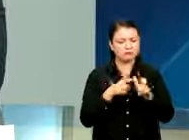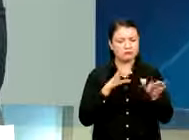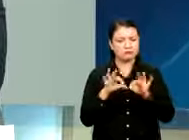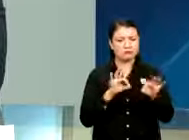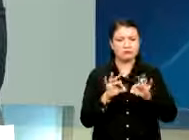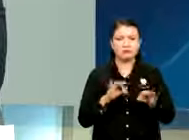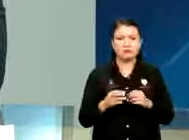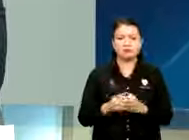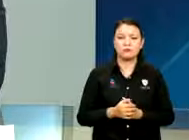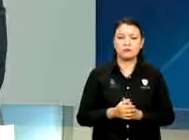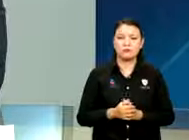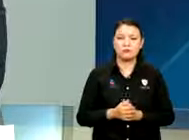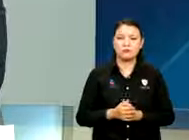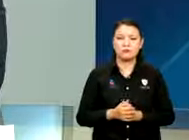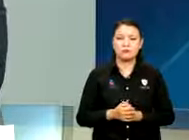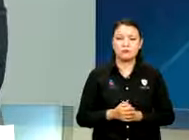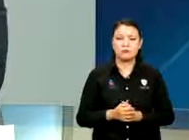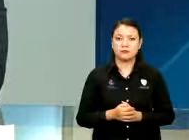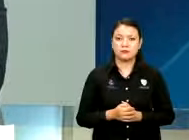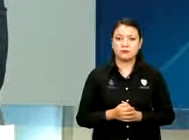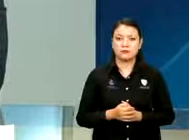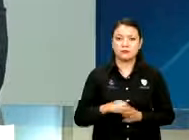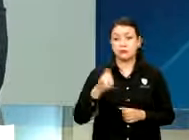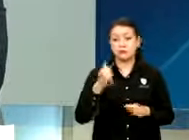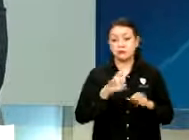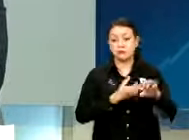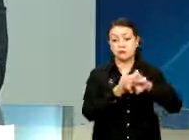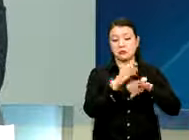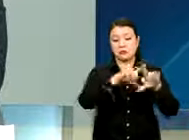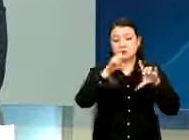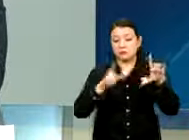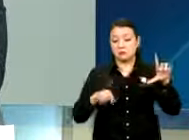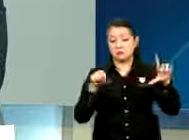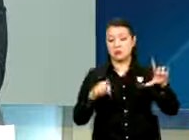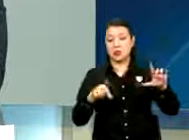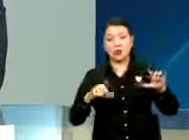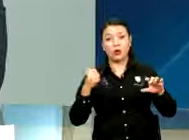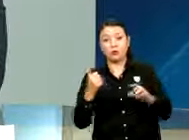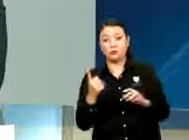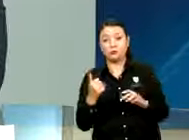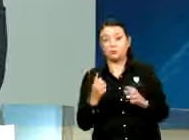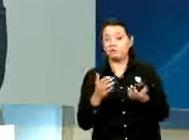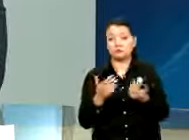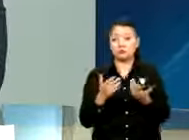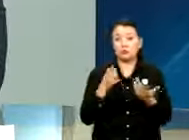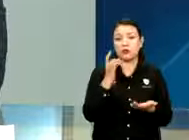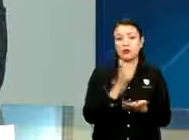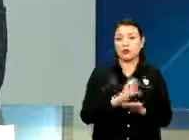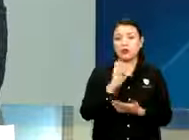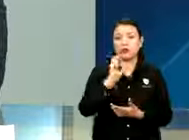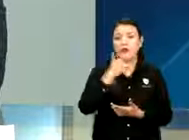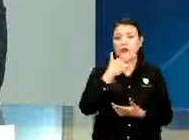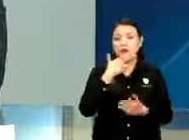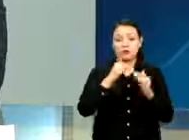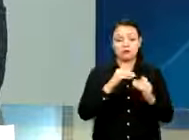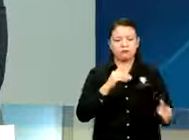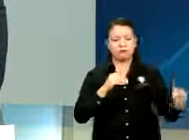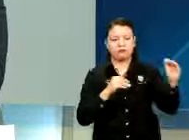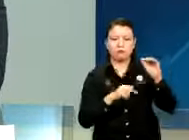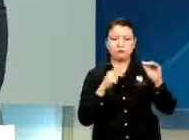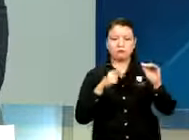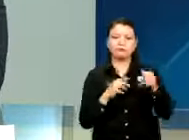punta de lanza en comparación con otros estados de la república atendiendo al compromiso de combate frontal a la corrupción uno de